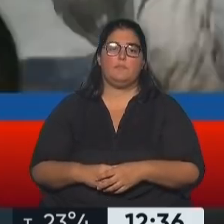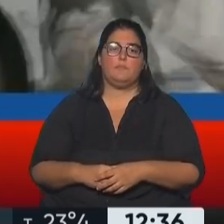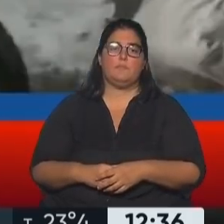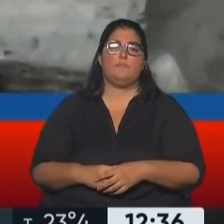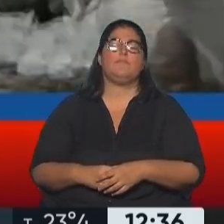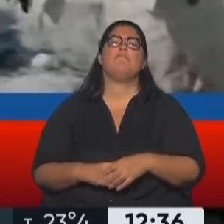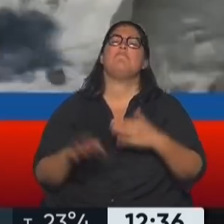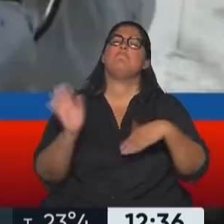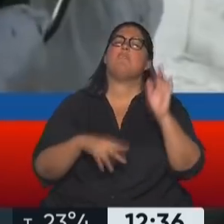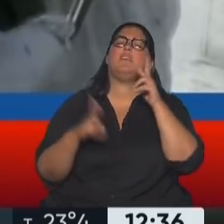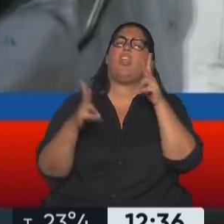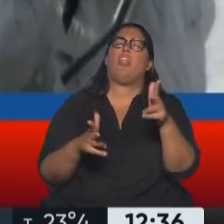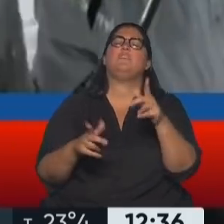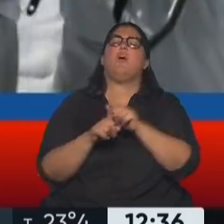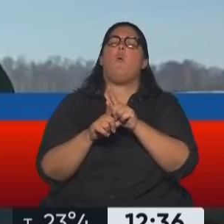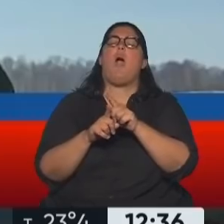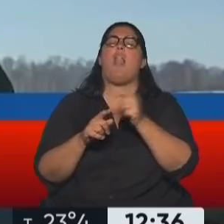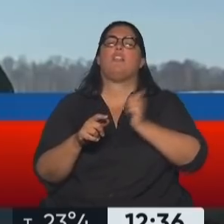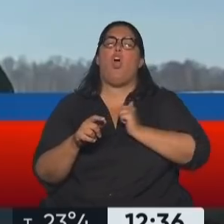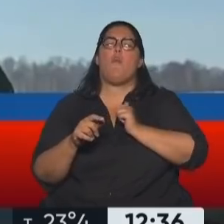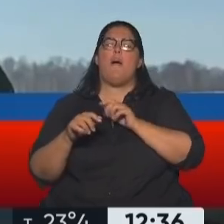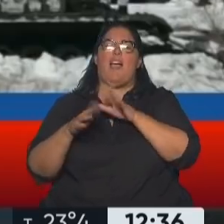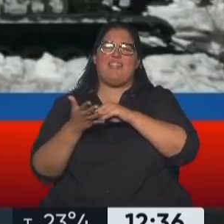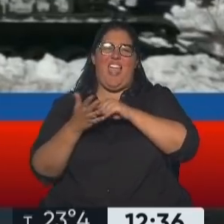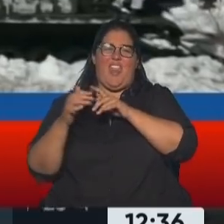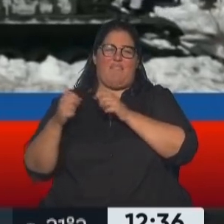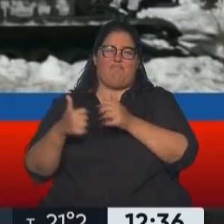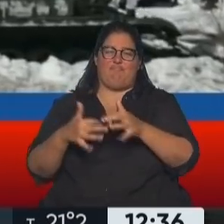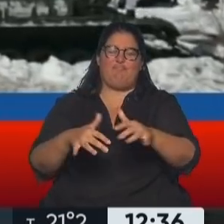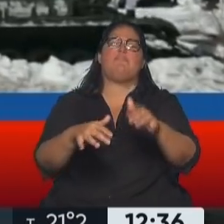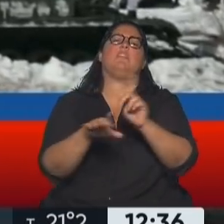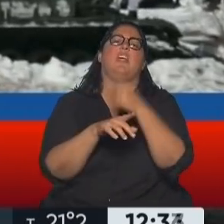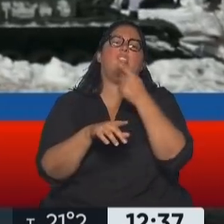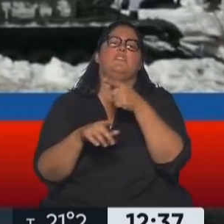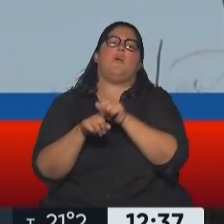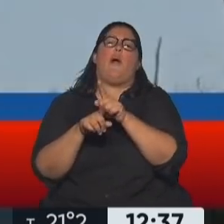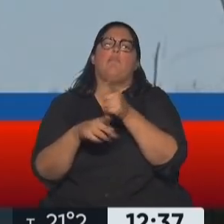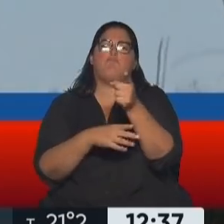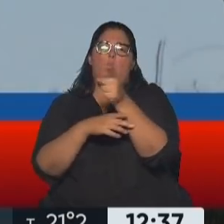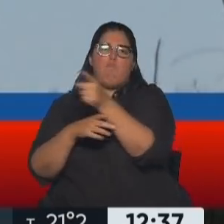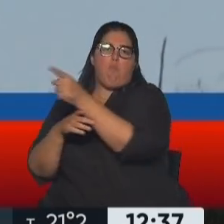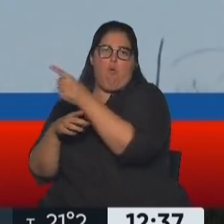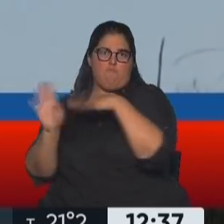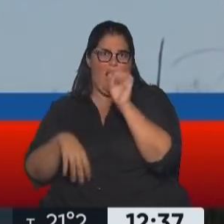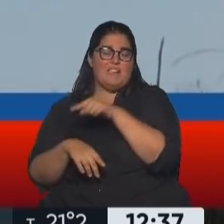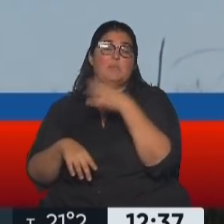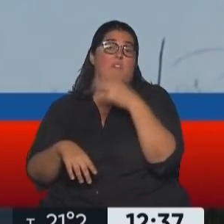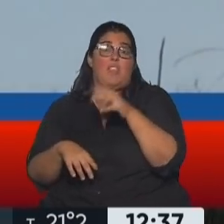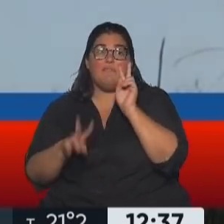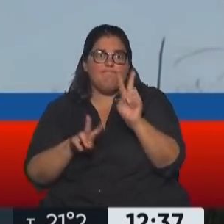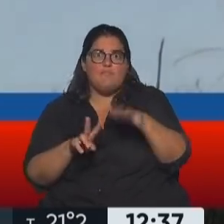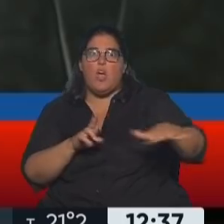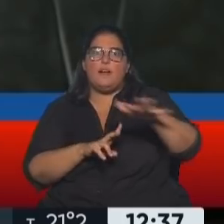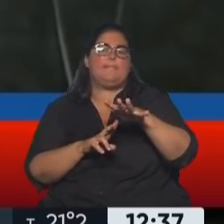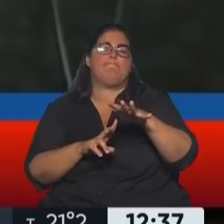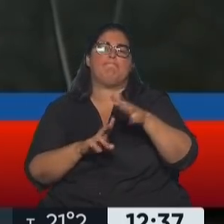Se suele definir a las tropas terrestres rusas como un ejército de artillería y ante este panorama recurrieron a tácticas ya utilizadas